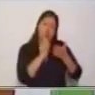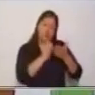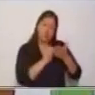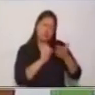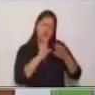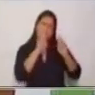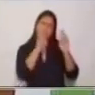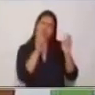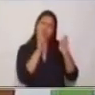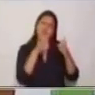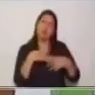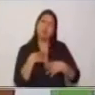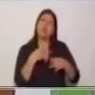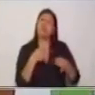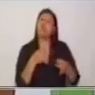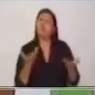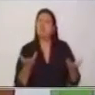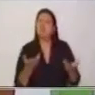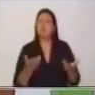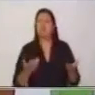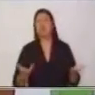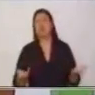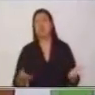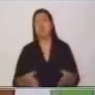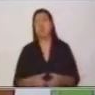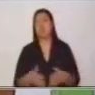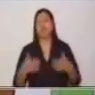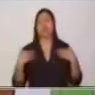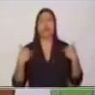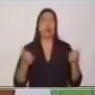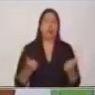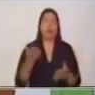te interesan hablar? Luego,